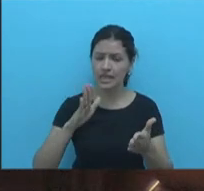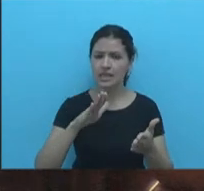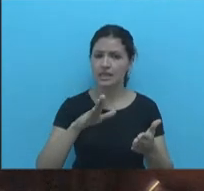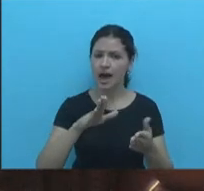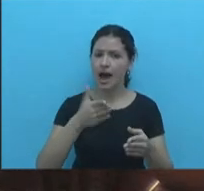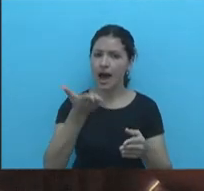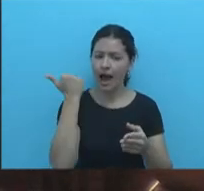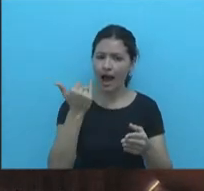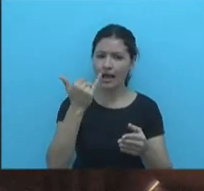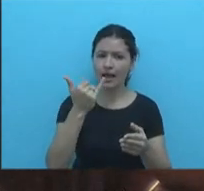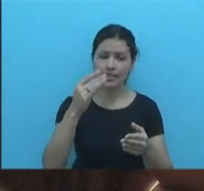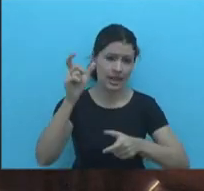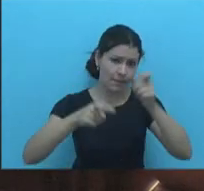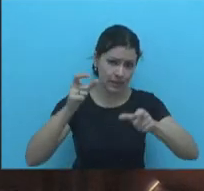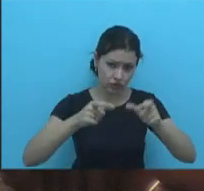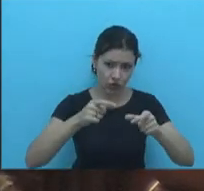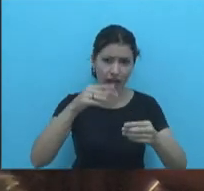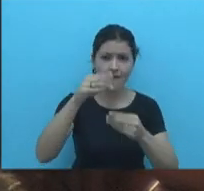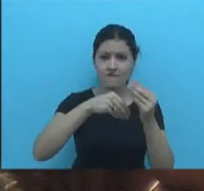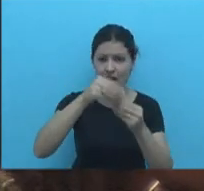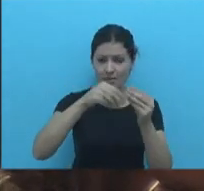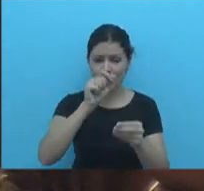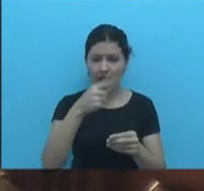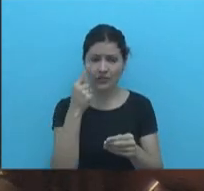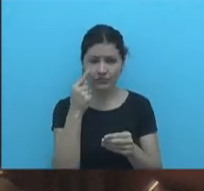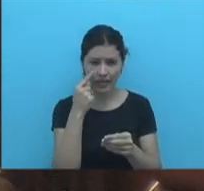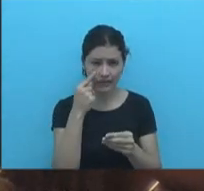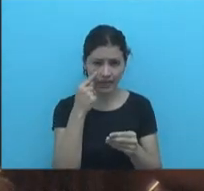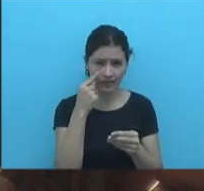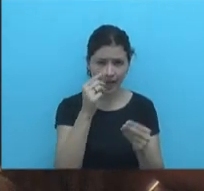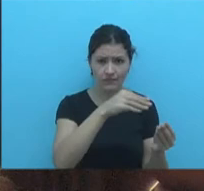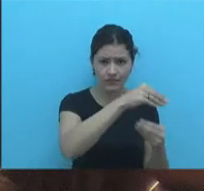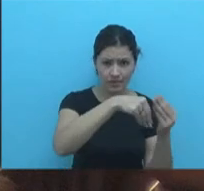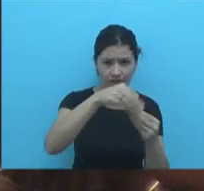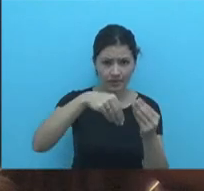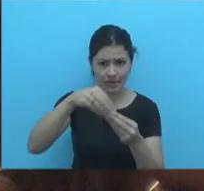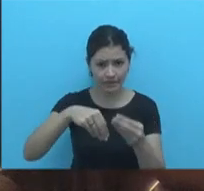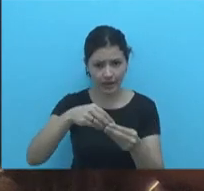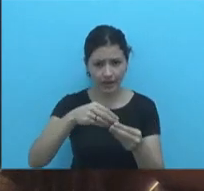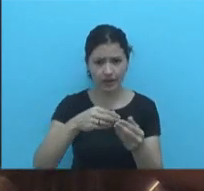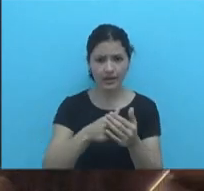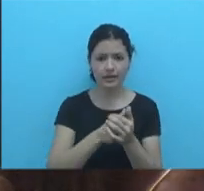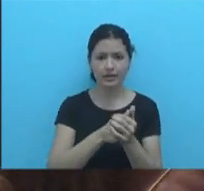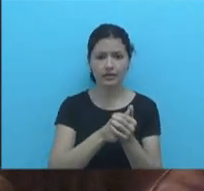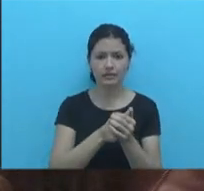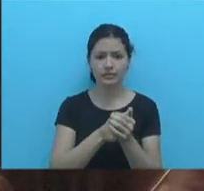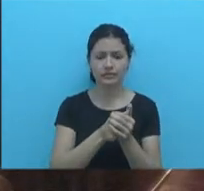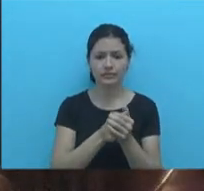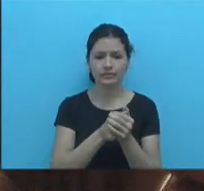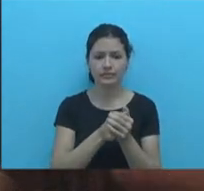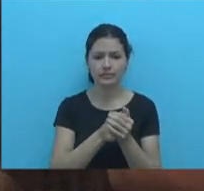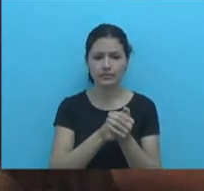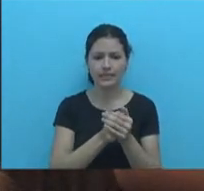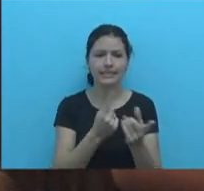veían expuestas, las familias que habitan en dichos barrios, como el riesgo socioambiental que se daba para la falta